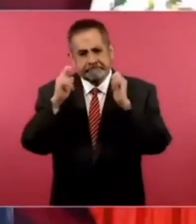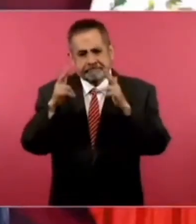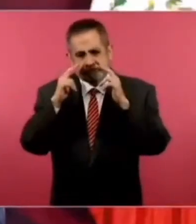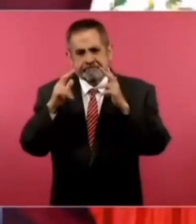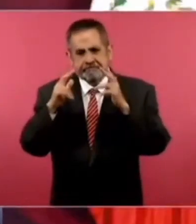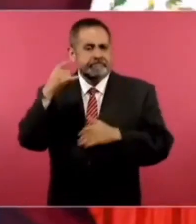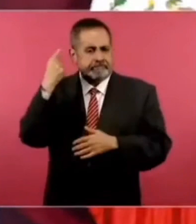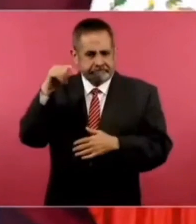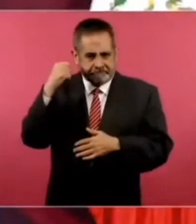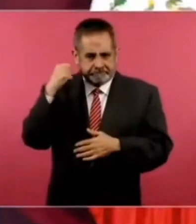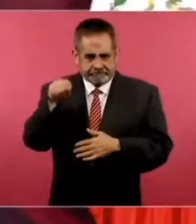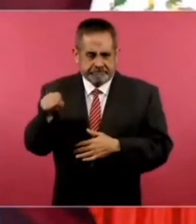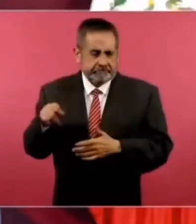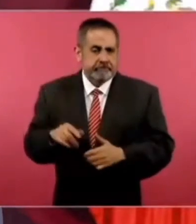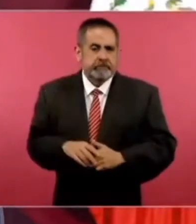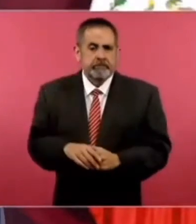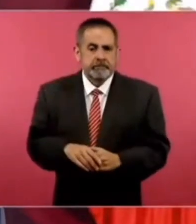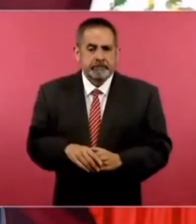y Tabasco,